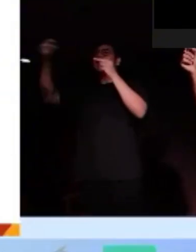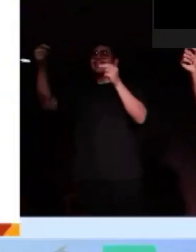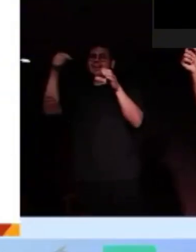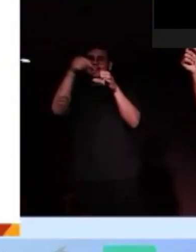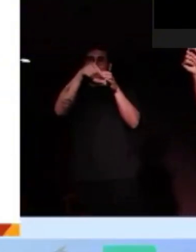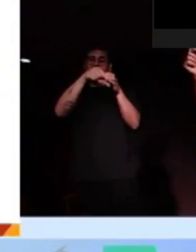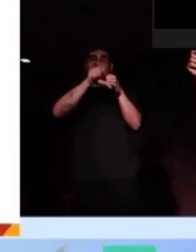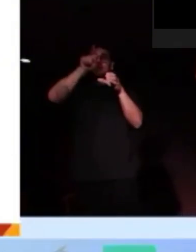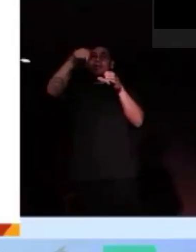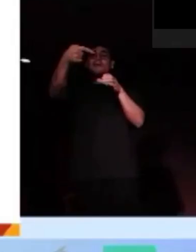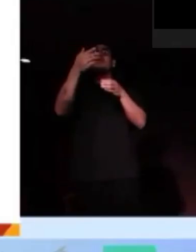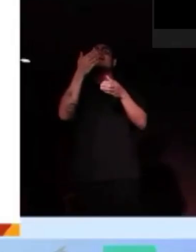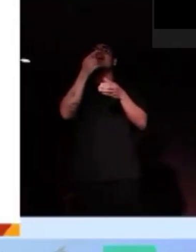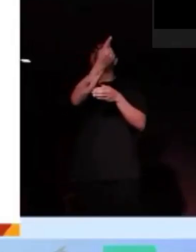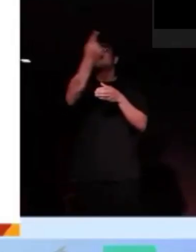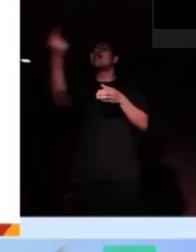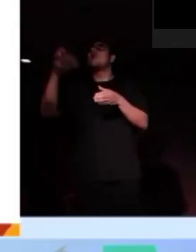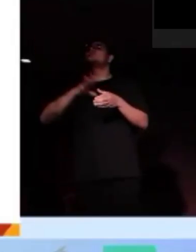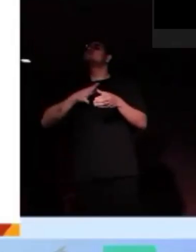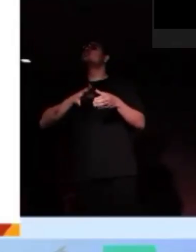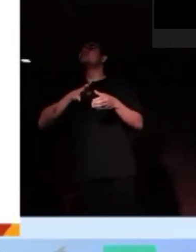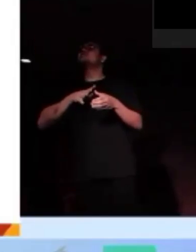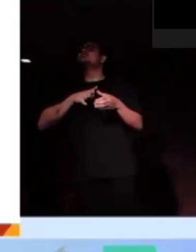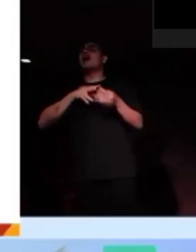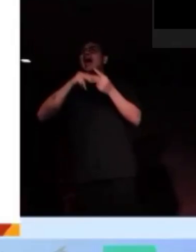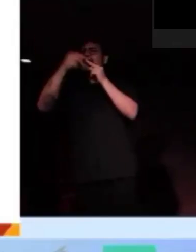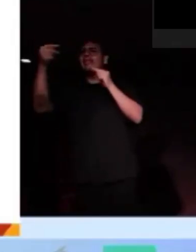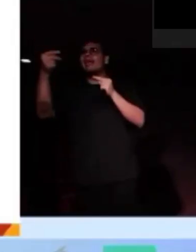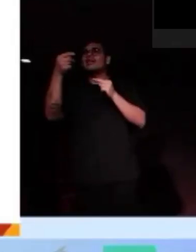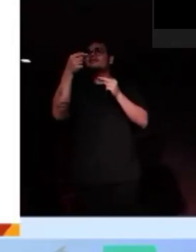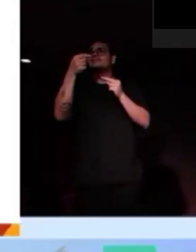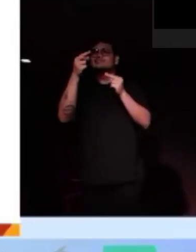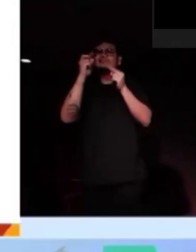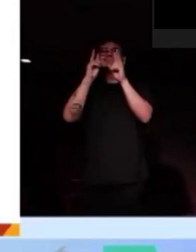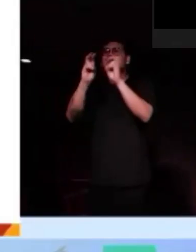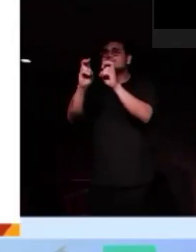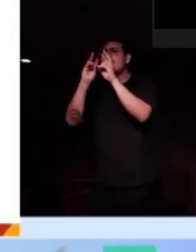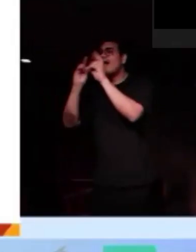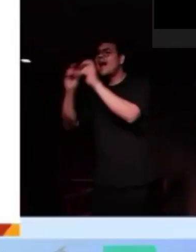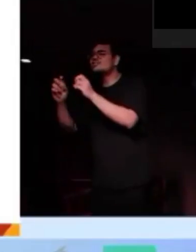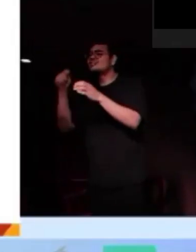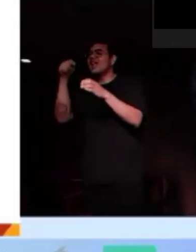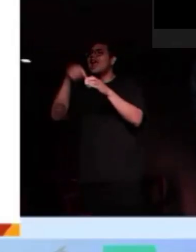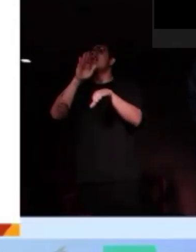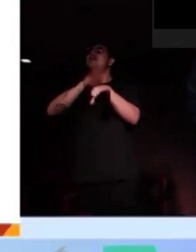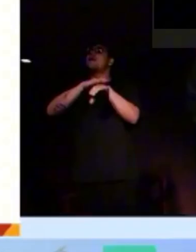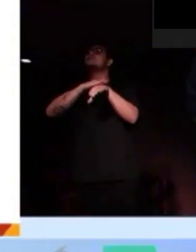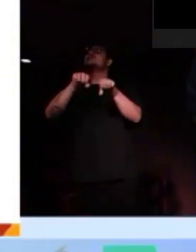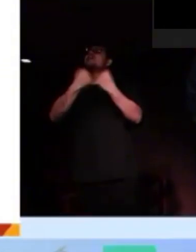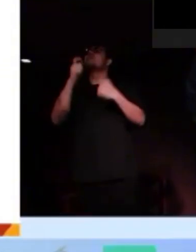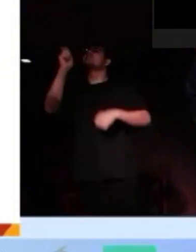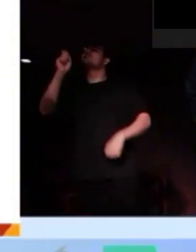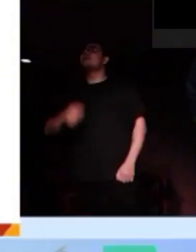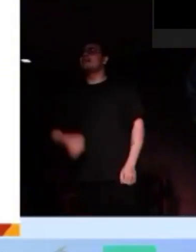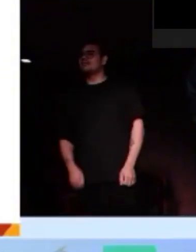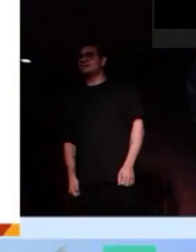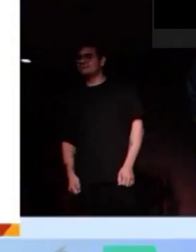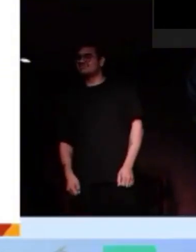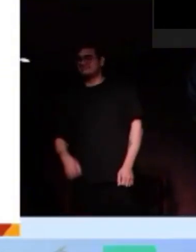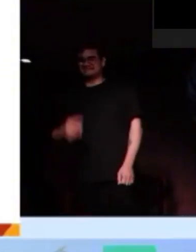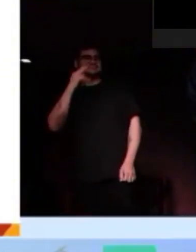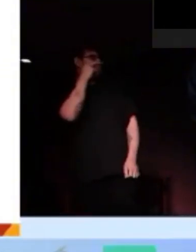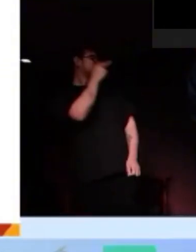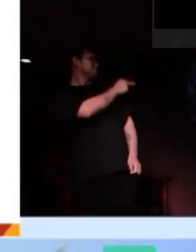sospechosas. Y ellos tenían que descubrir quién había dejado la sangre en ese vaso. Entonces era un video con interpretación en lengua de señas